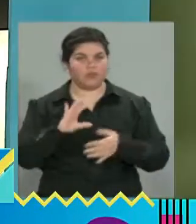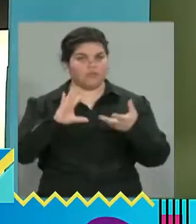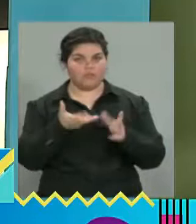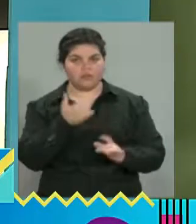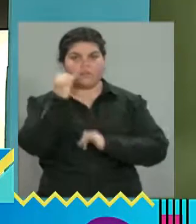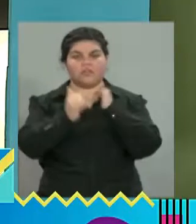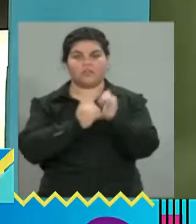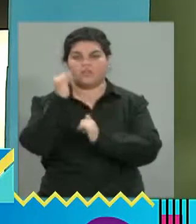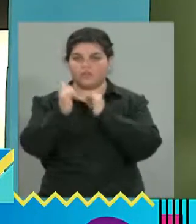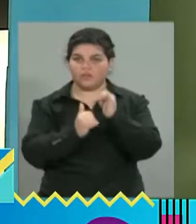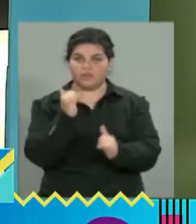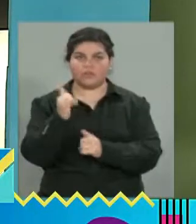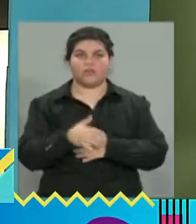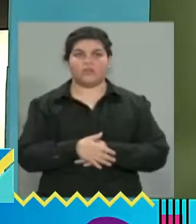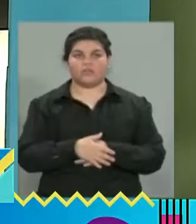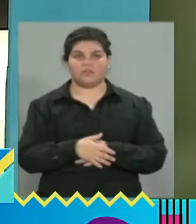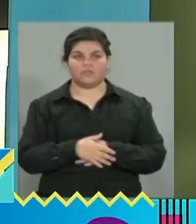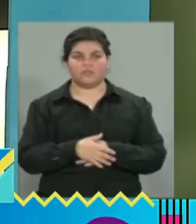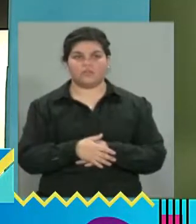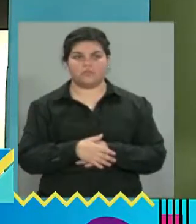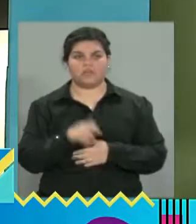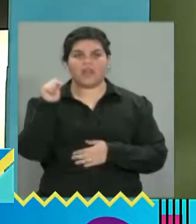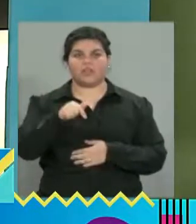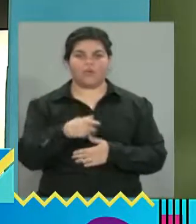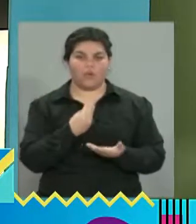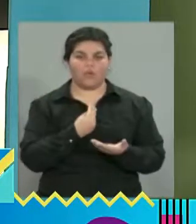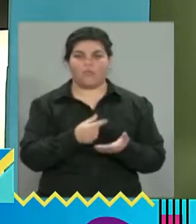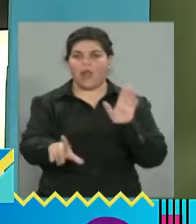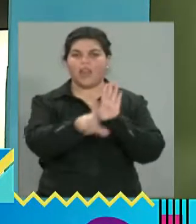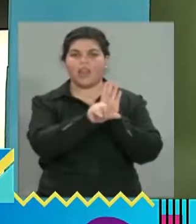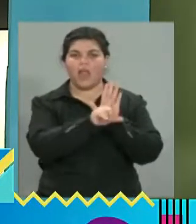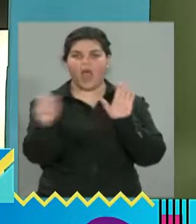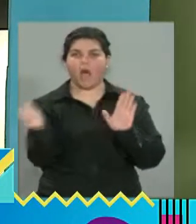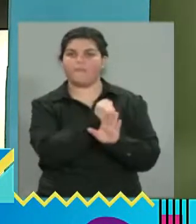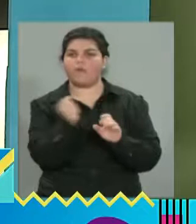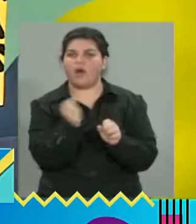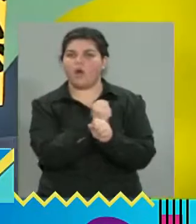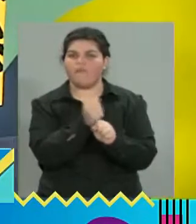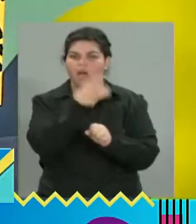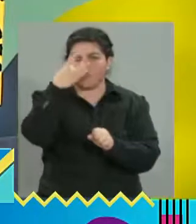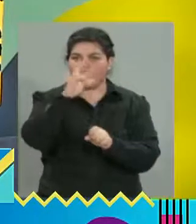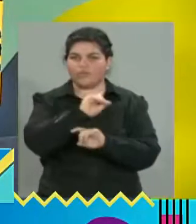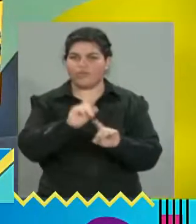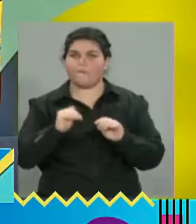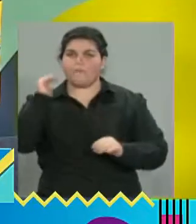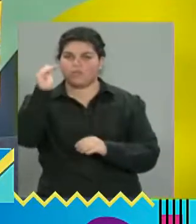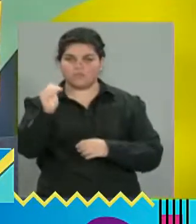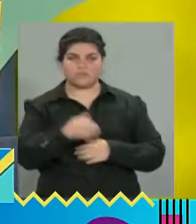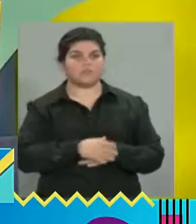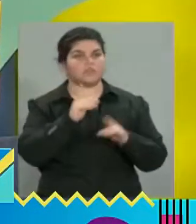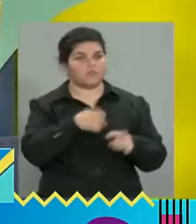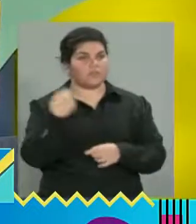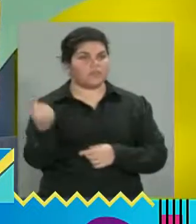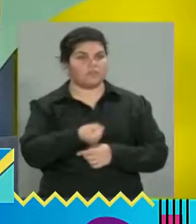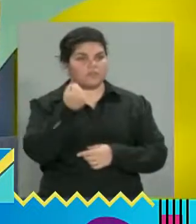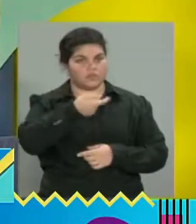va más allá de una figura legal, ¿no? Digo, que tiene claro. que ir... Es interesante empezar a repasar cómo